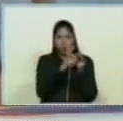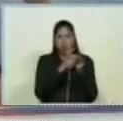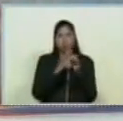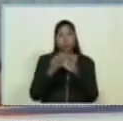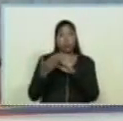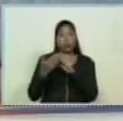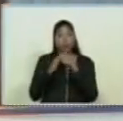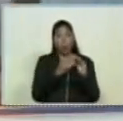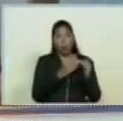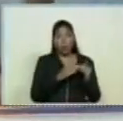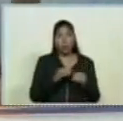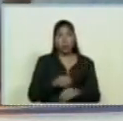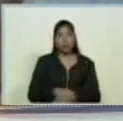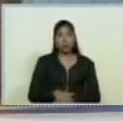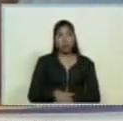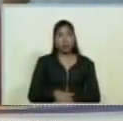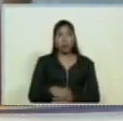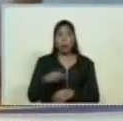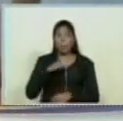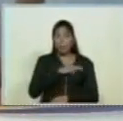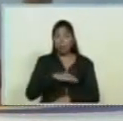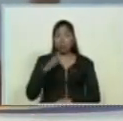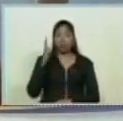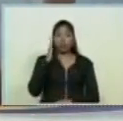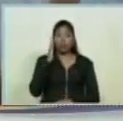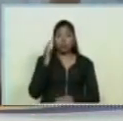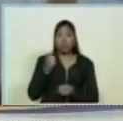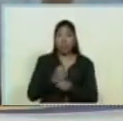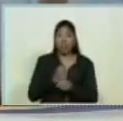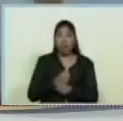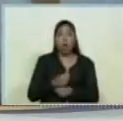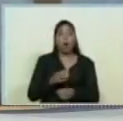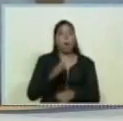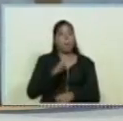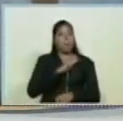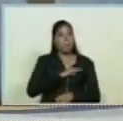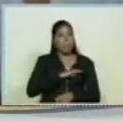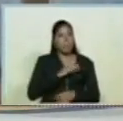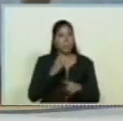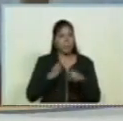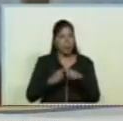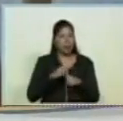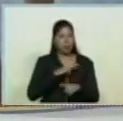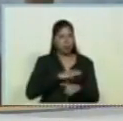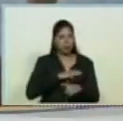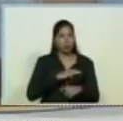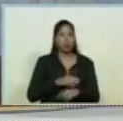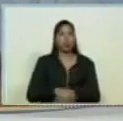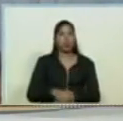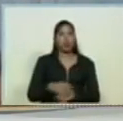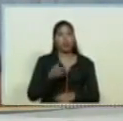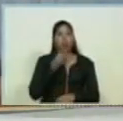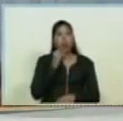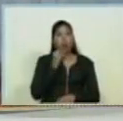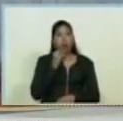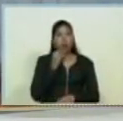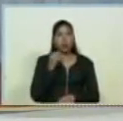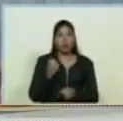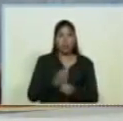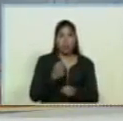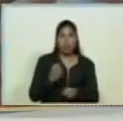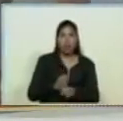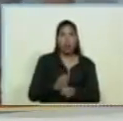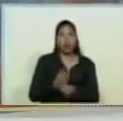la comuna, la misión Saber y Trabajo, la misión Jóvenes de la Patria, somos en perfecta unidad la solución para nuestro pueblo.